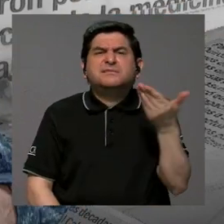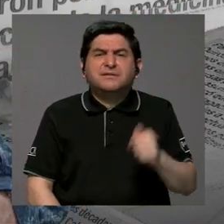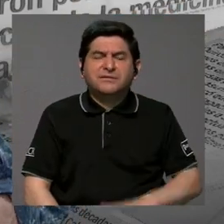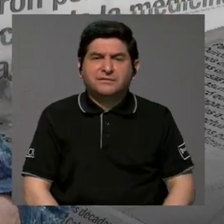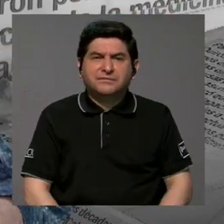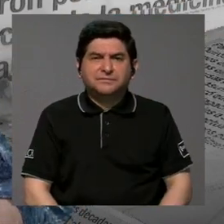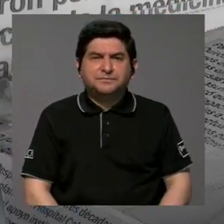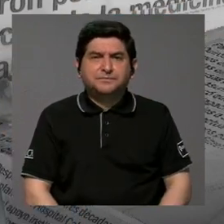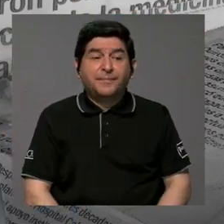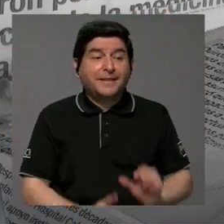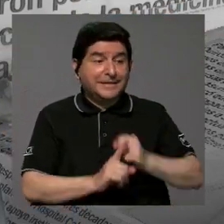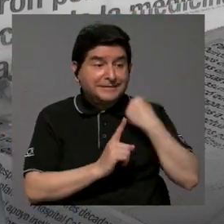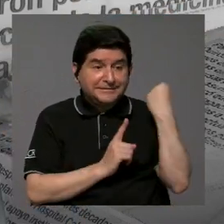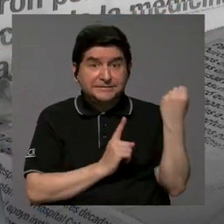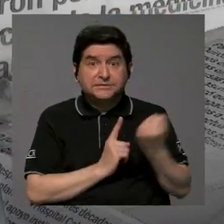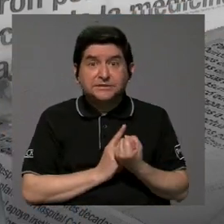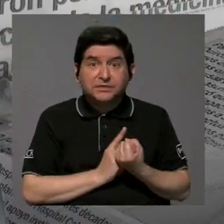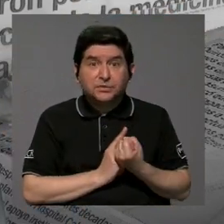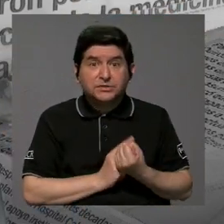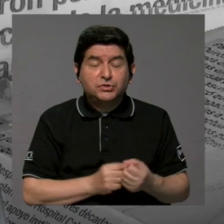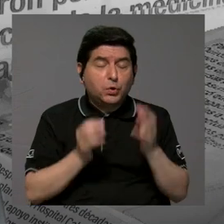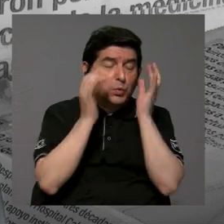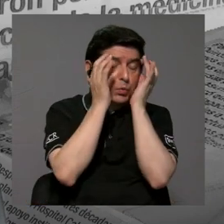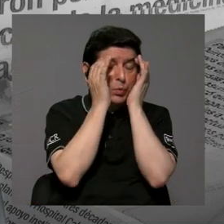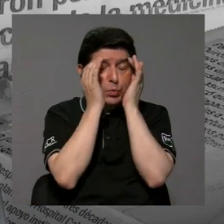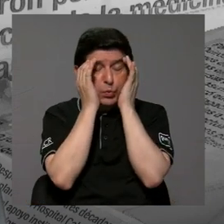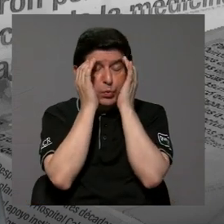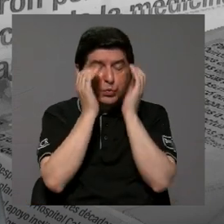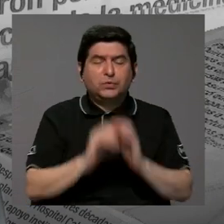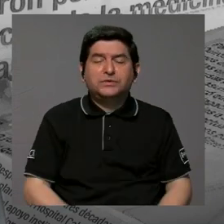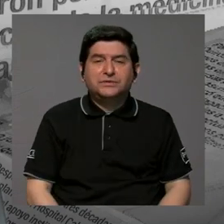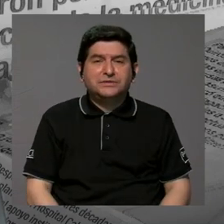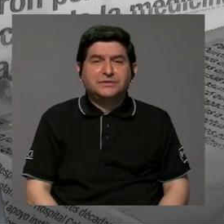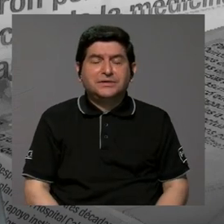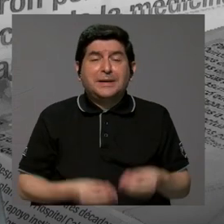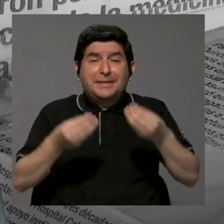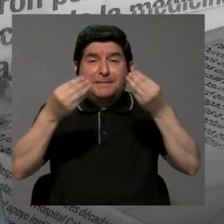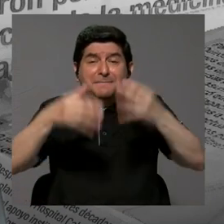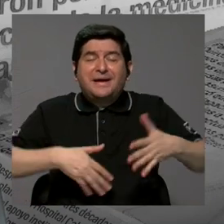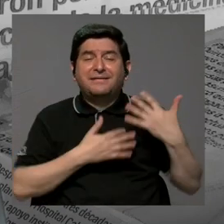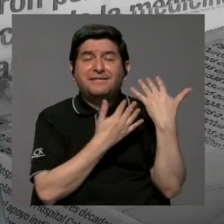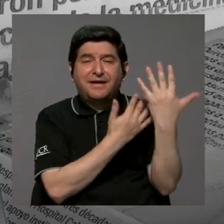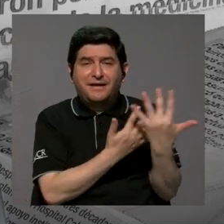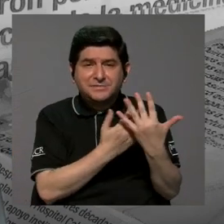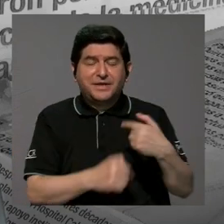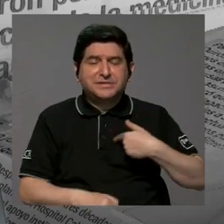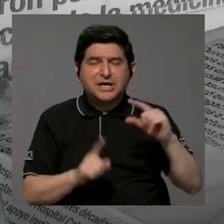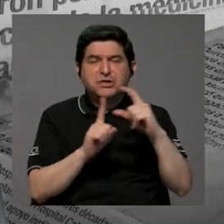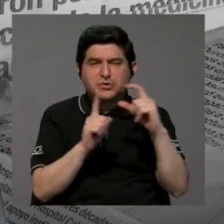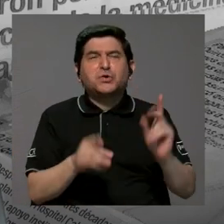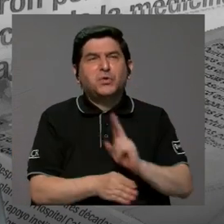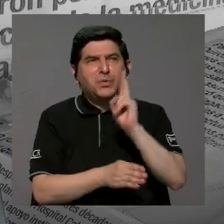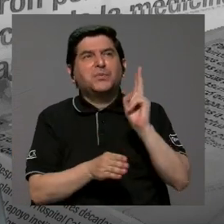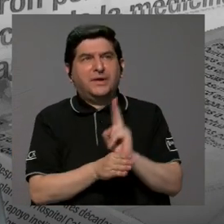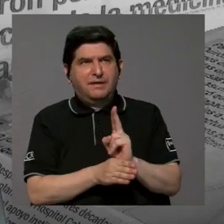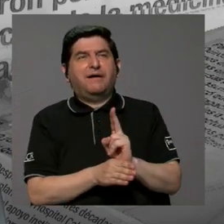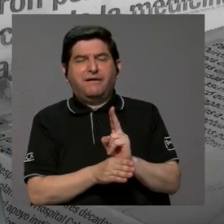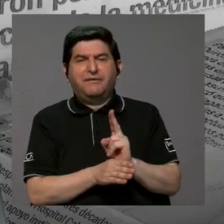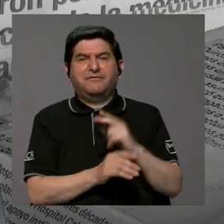han dicho? Es una situación de desesperanza, así es. Si tengo que usar una